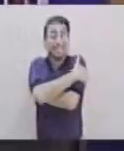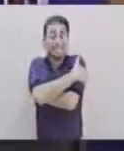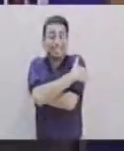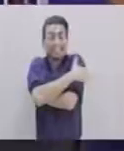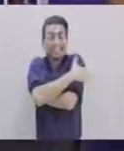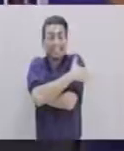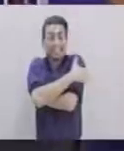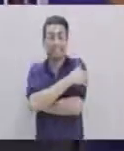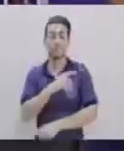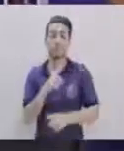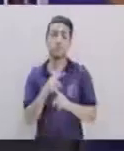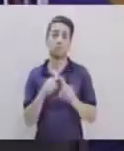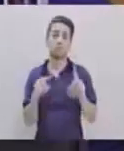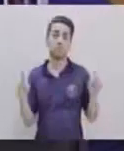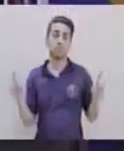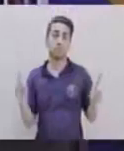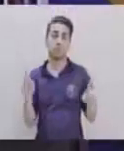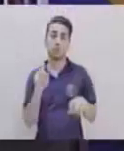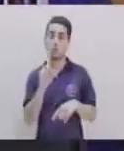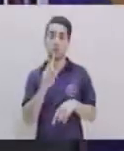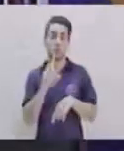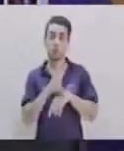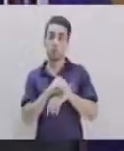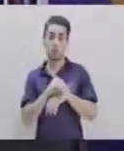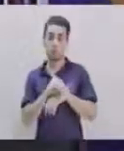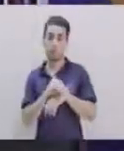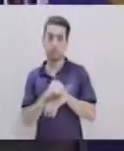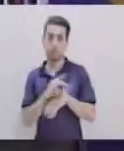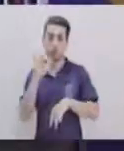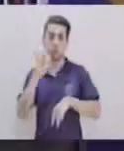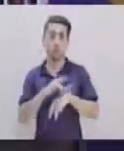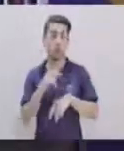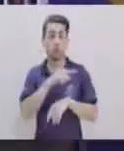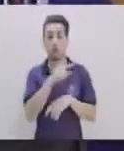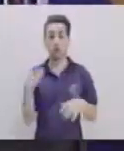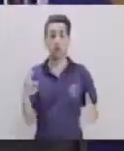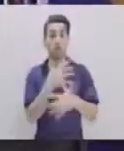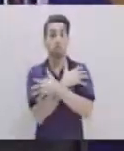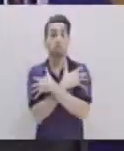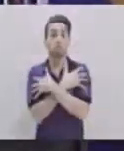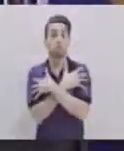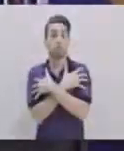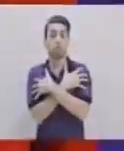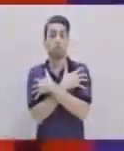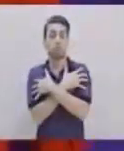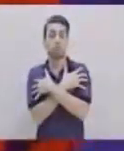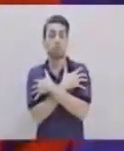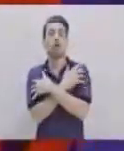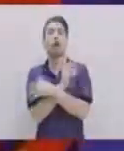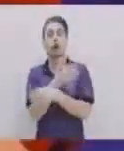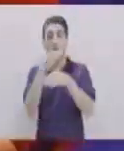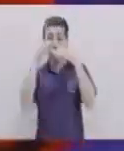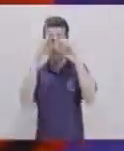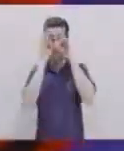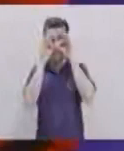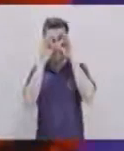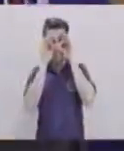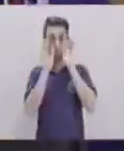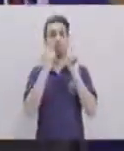grande. Pero no tenían permiso para tocarse. Tranquilos, dijo Búho.